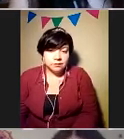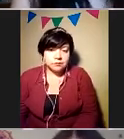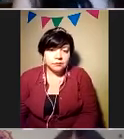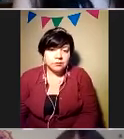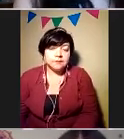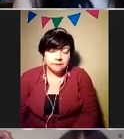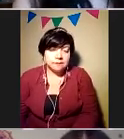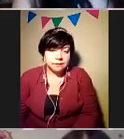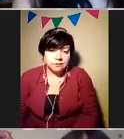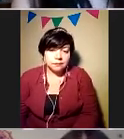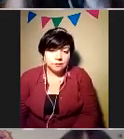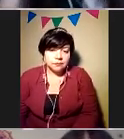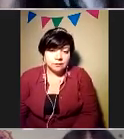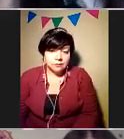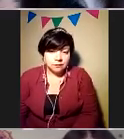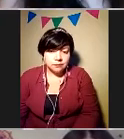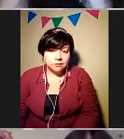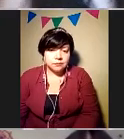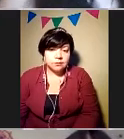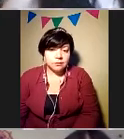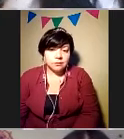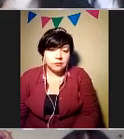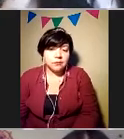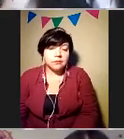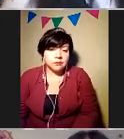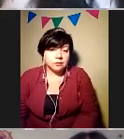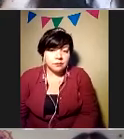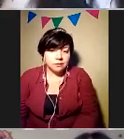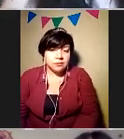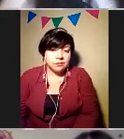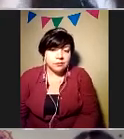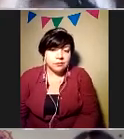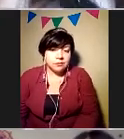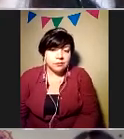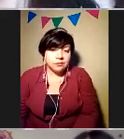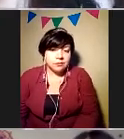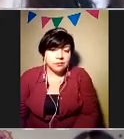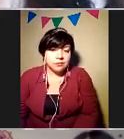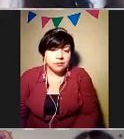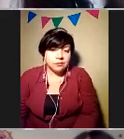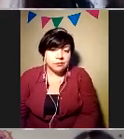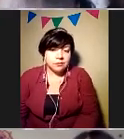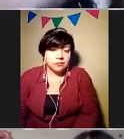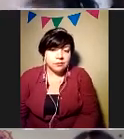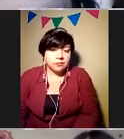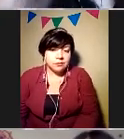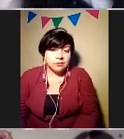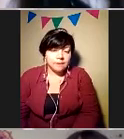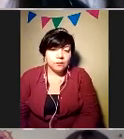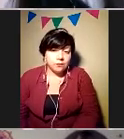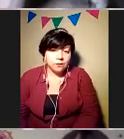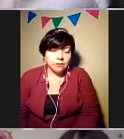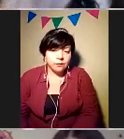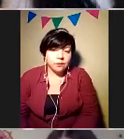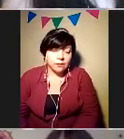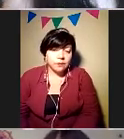bruta, porque sentimos que es necesario que se haga ahora. Pero es un proceso que a nosotros mismos cuando empezamos a darnos cuenta de algo